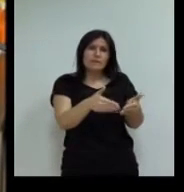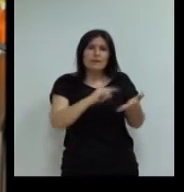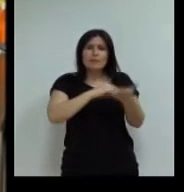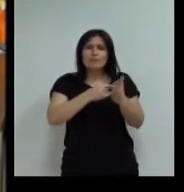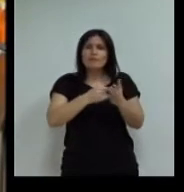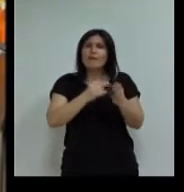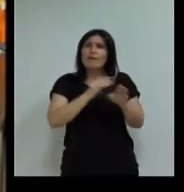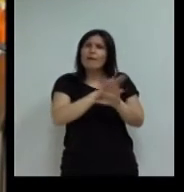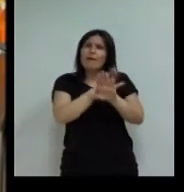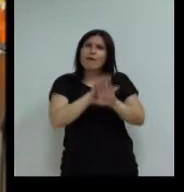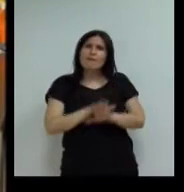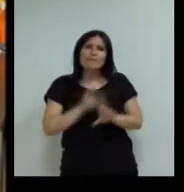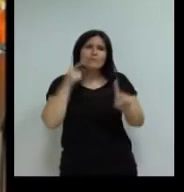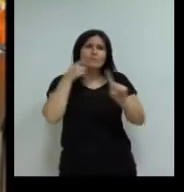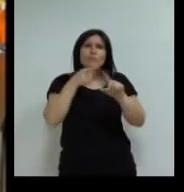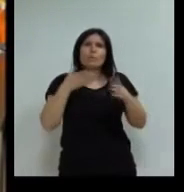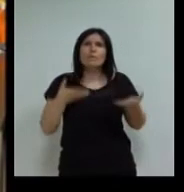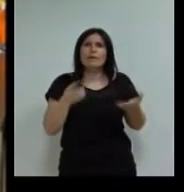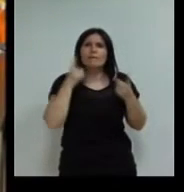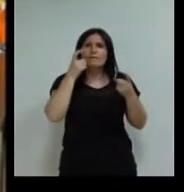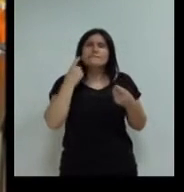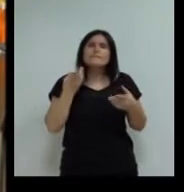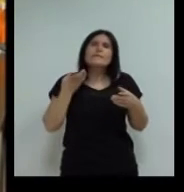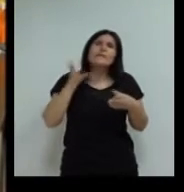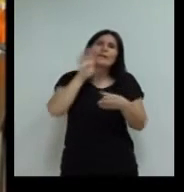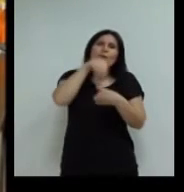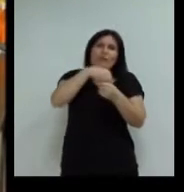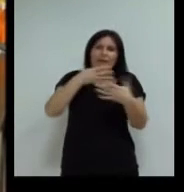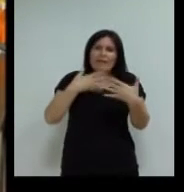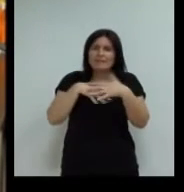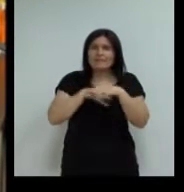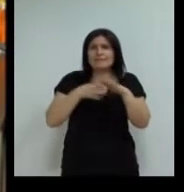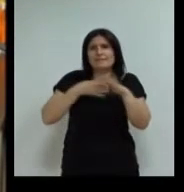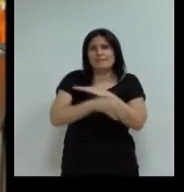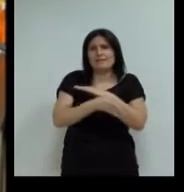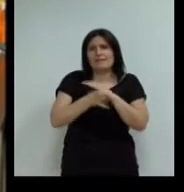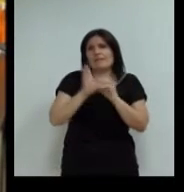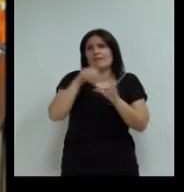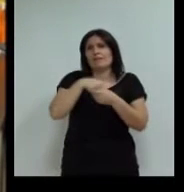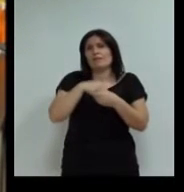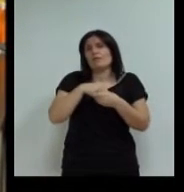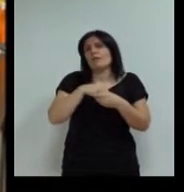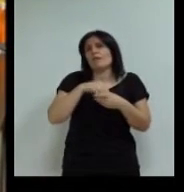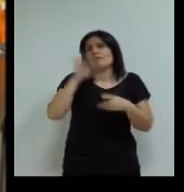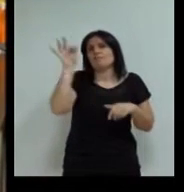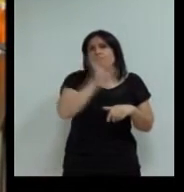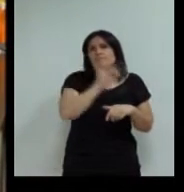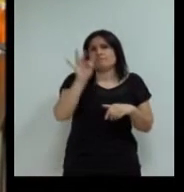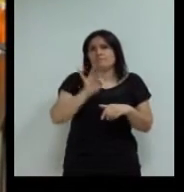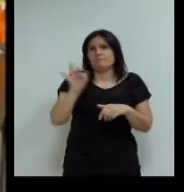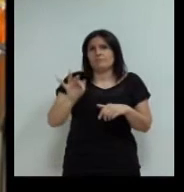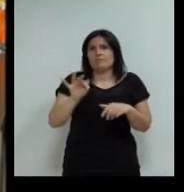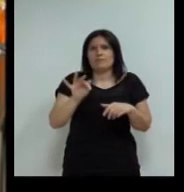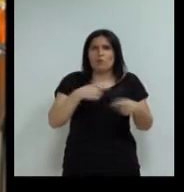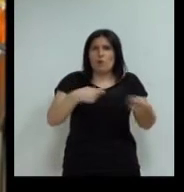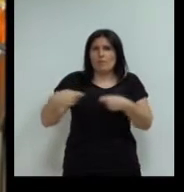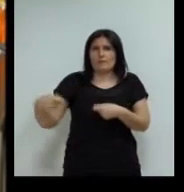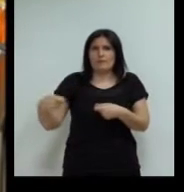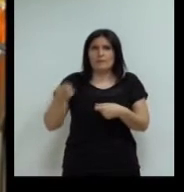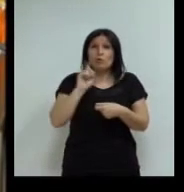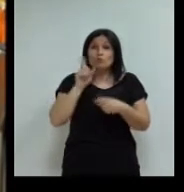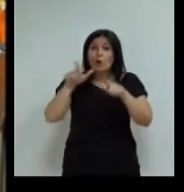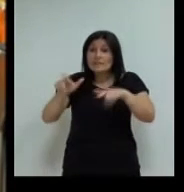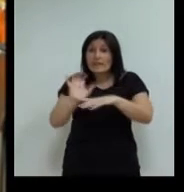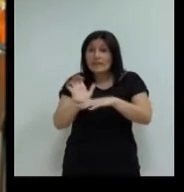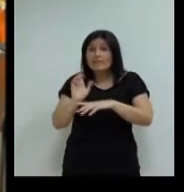final lo que trata es de incluir la accesibilidad en la vida comercial de las películas. Es decir, no solamente quedarnos con la sala de cine, sino si la